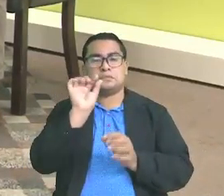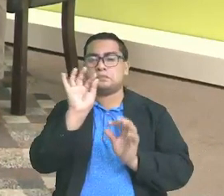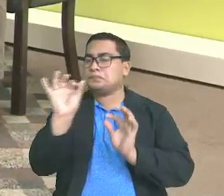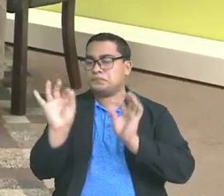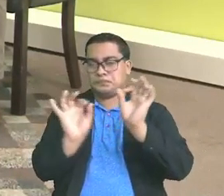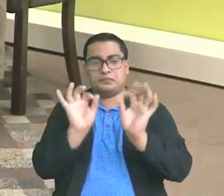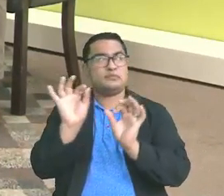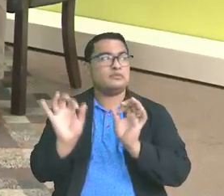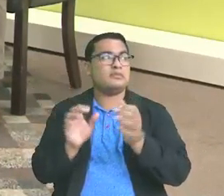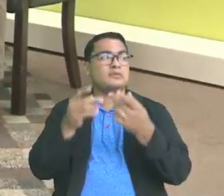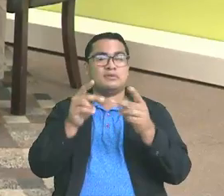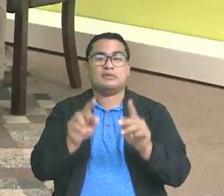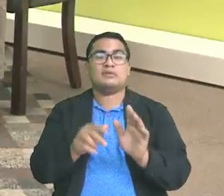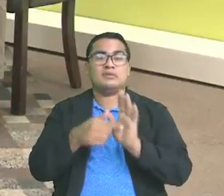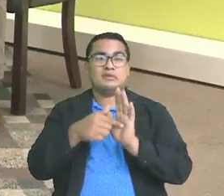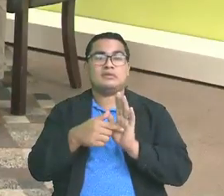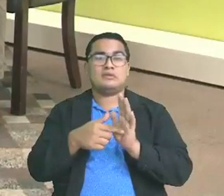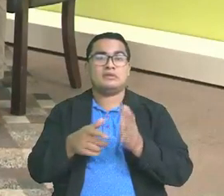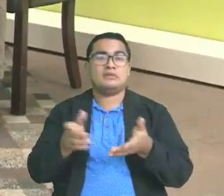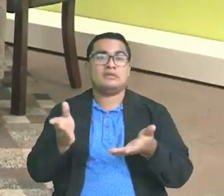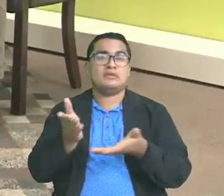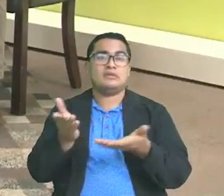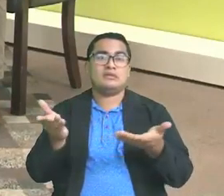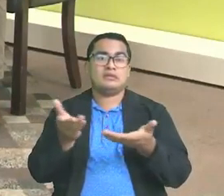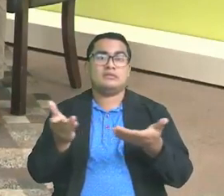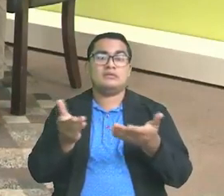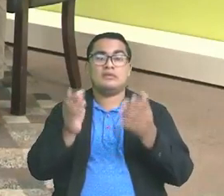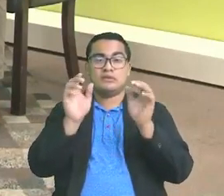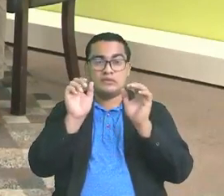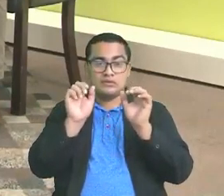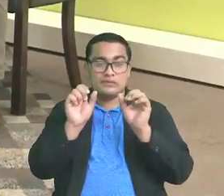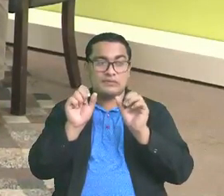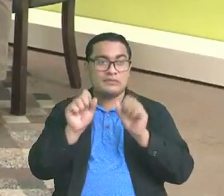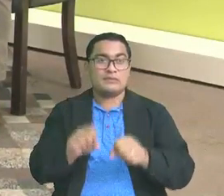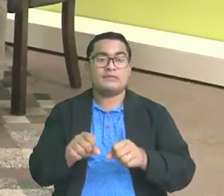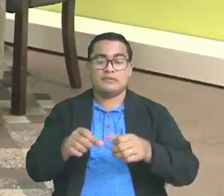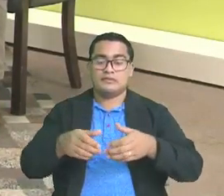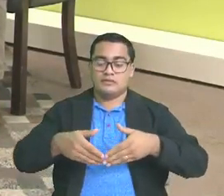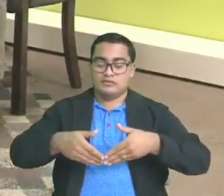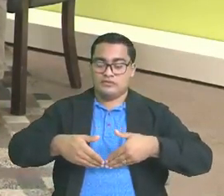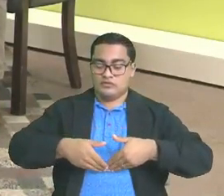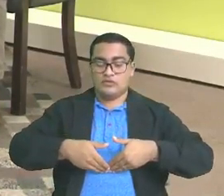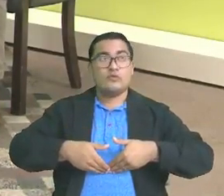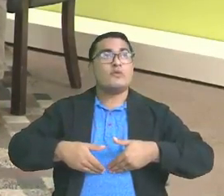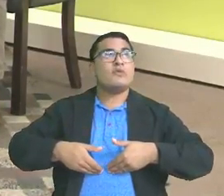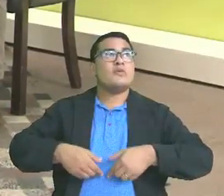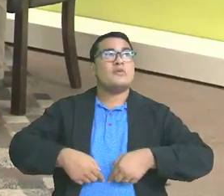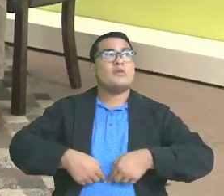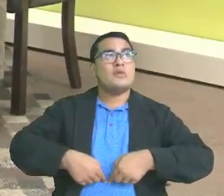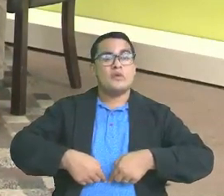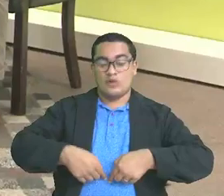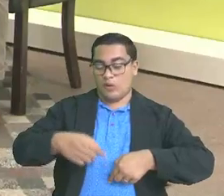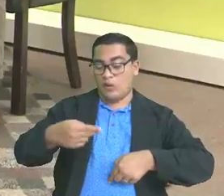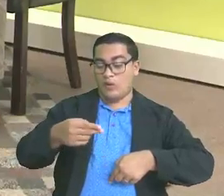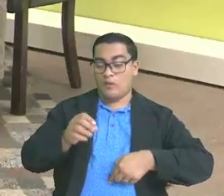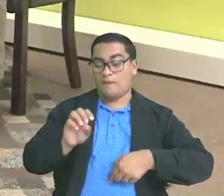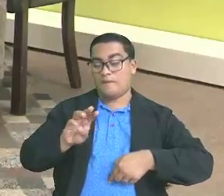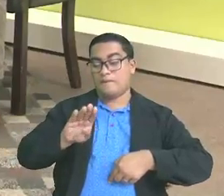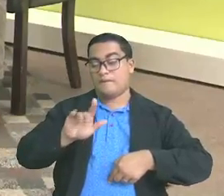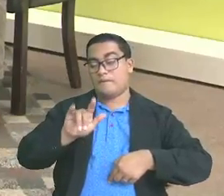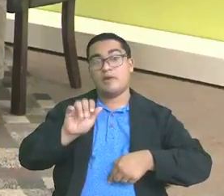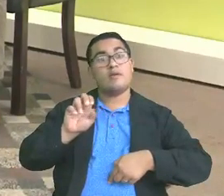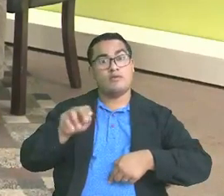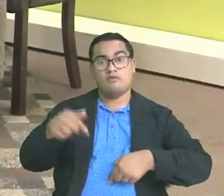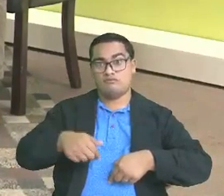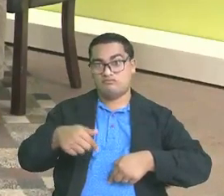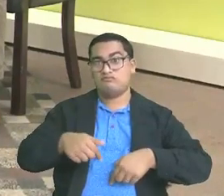den. Llega el momento en que se presentan y estas pueden ser de la pared abdominal, principalmente ombligo, o también